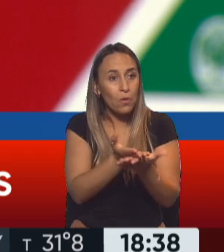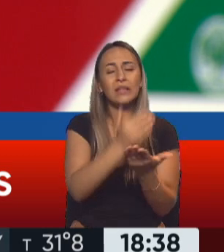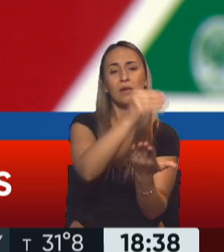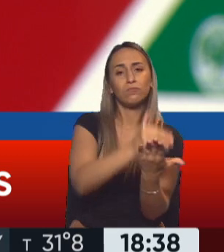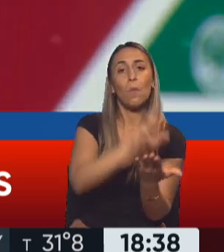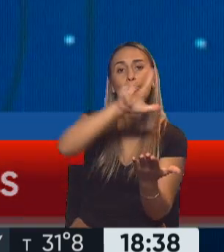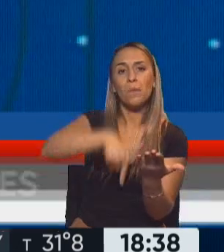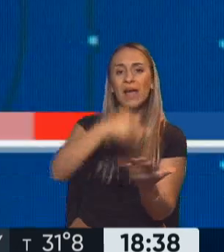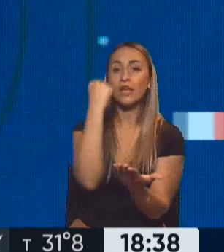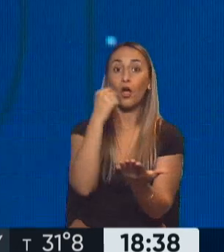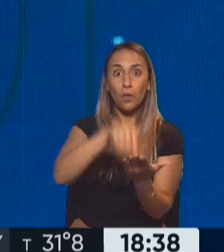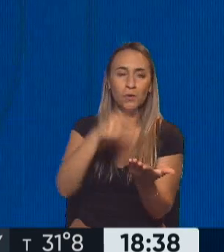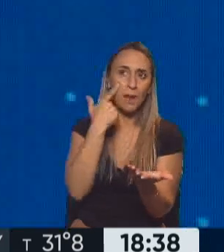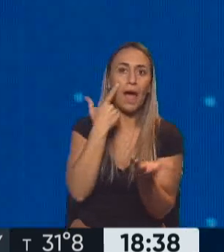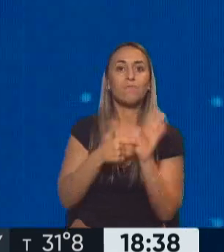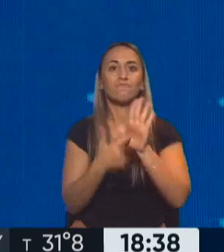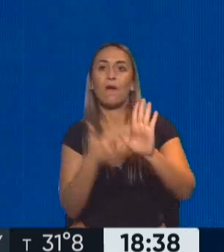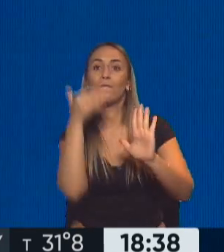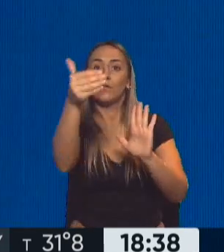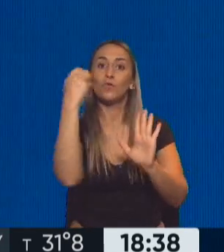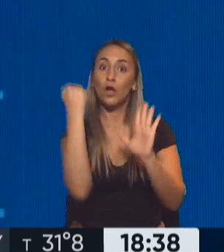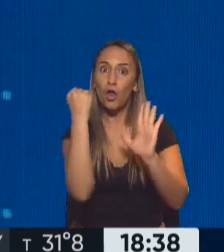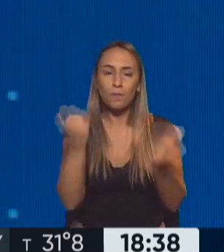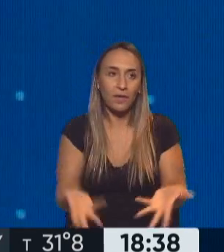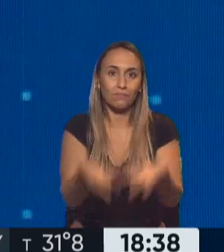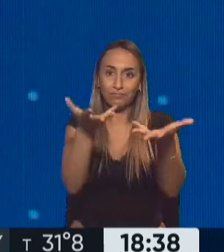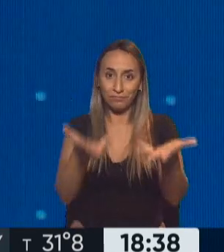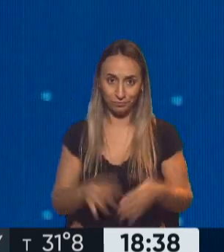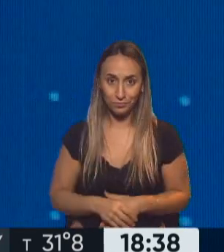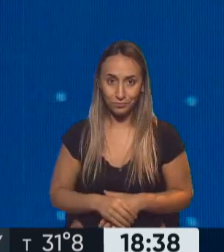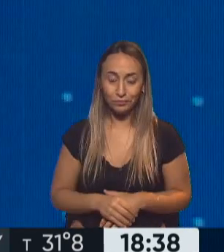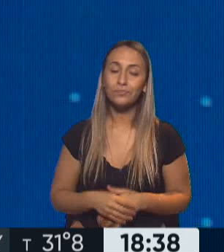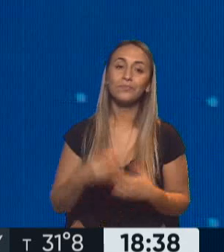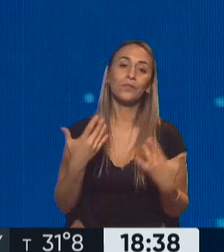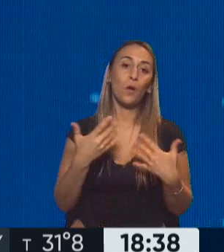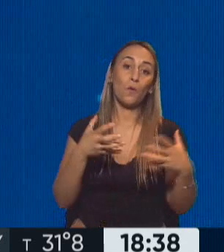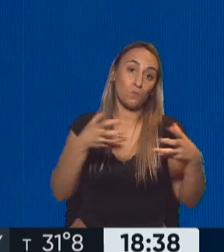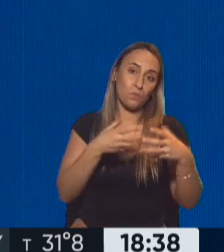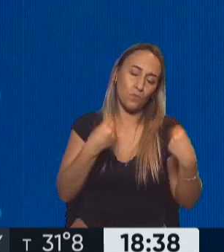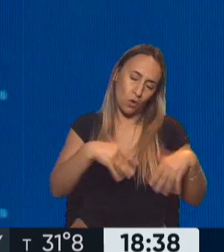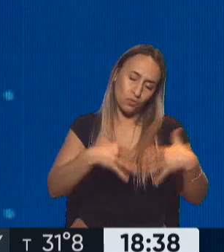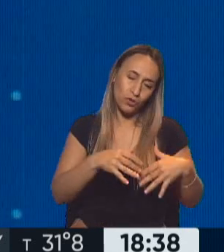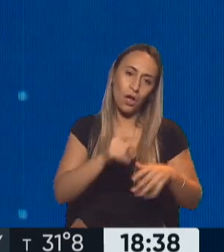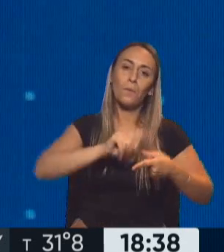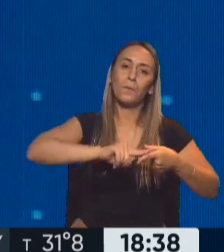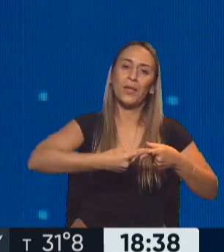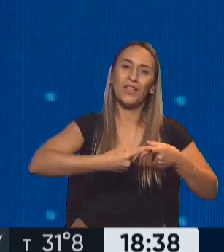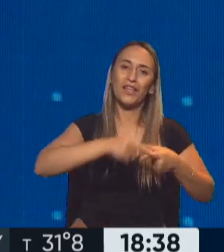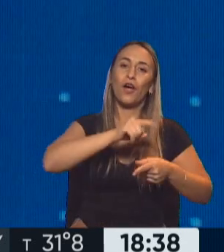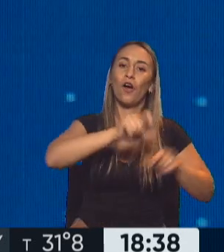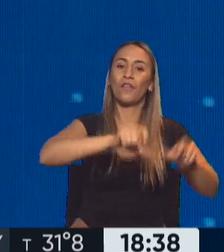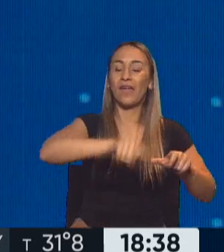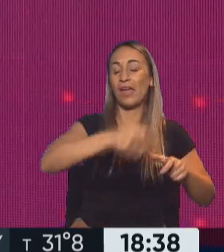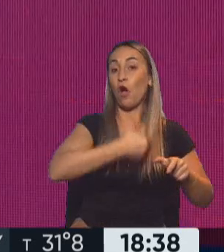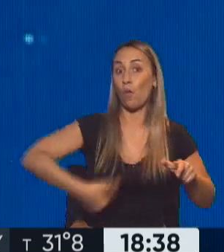trabajo. Decíamos que a raíz de estas declaraciones varias personas del oficialismo han salido a cruzarlo, han salido a responderle. Entre ellas